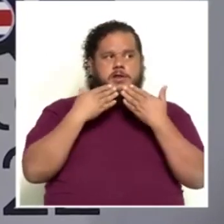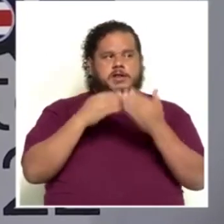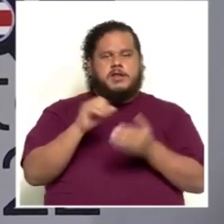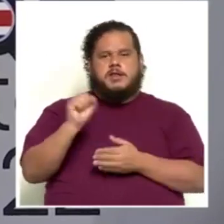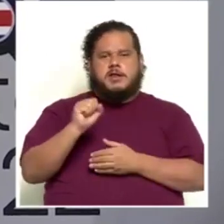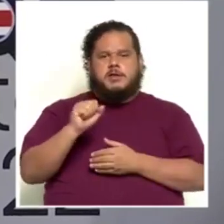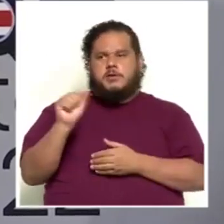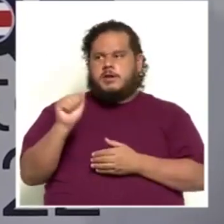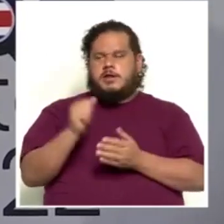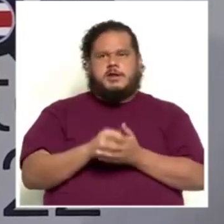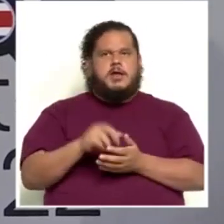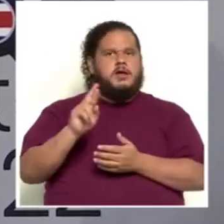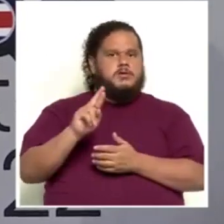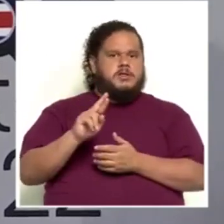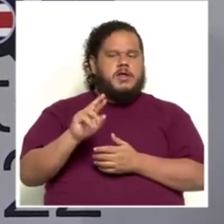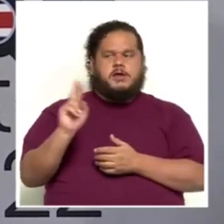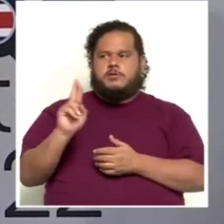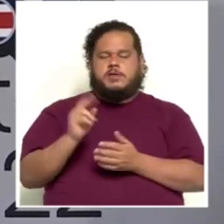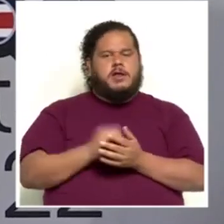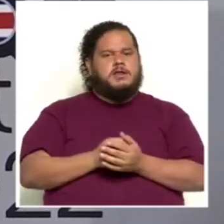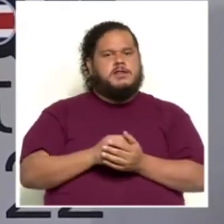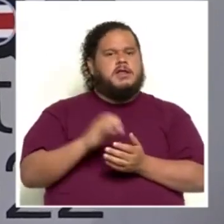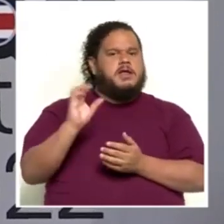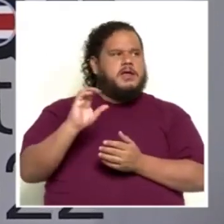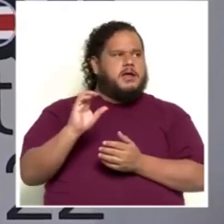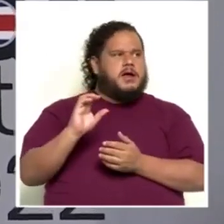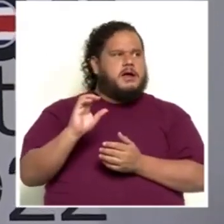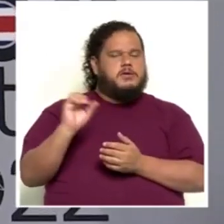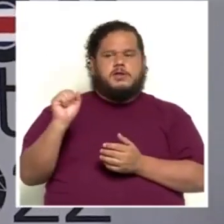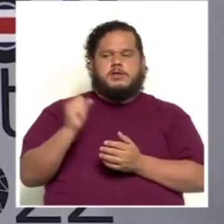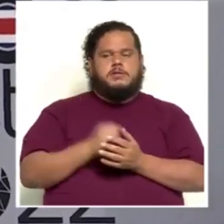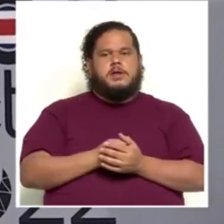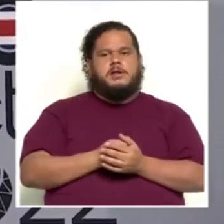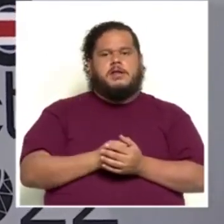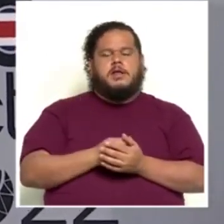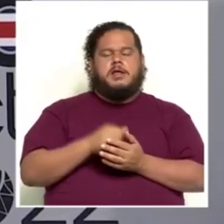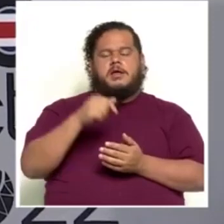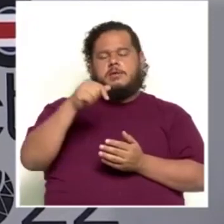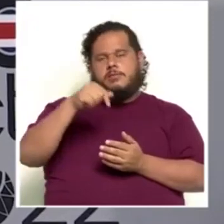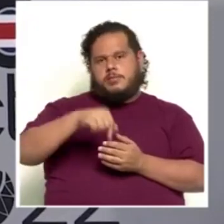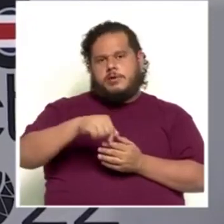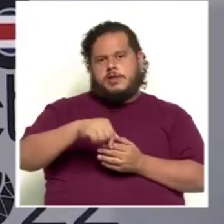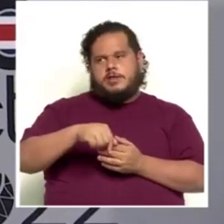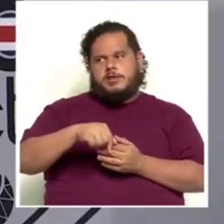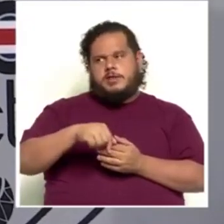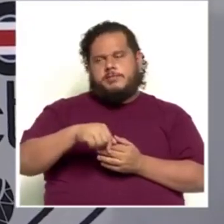Sergio Araya, Roxay Rosales, Carlos Sandoval, por este